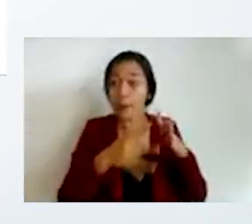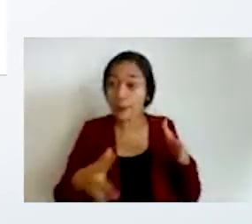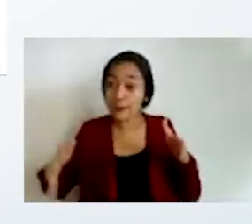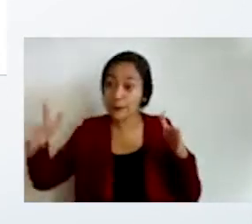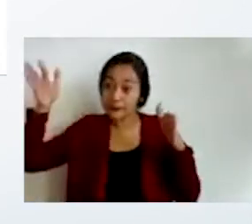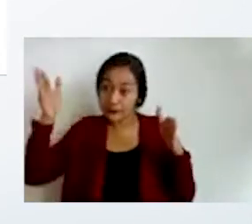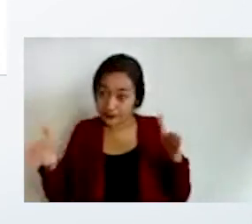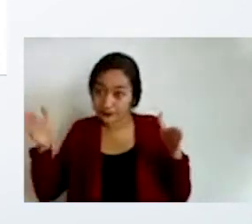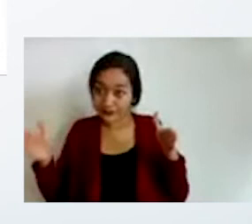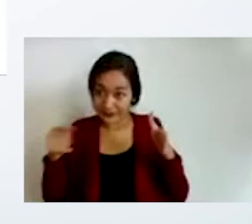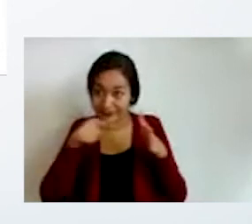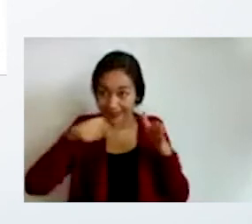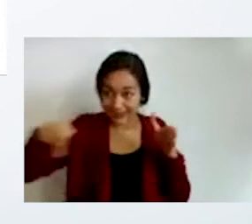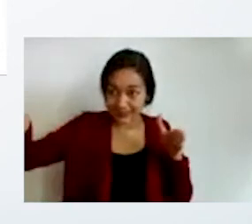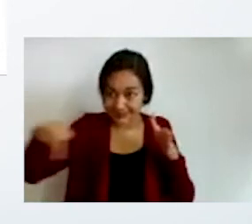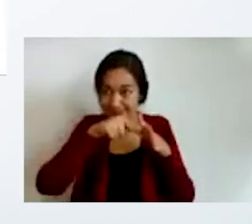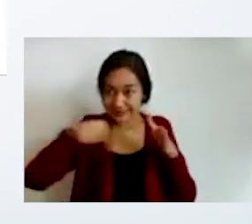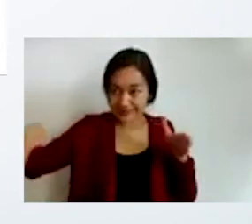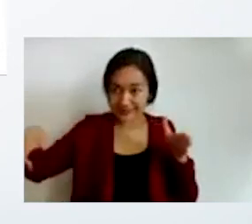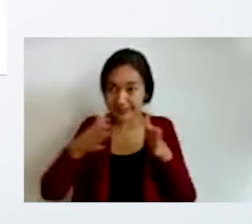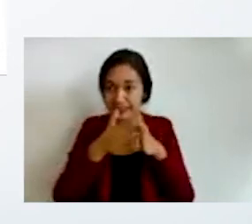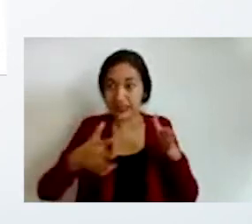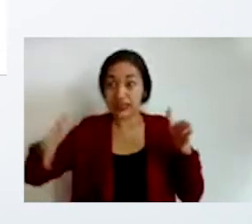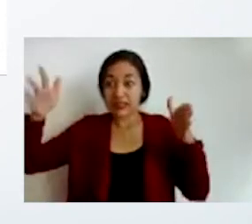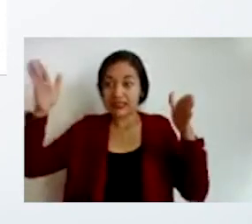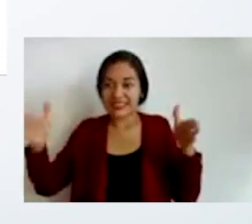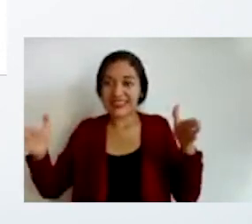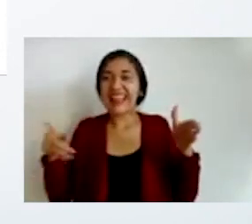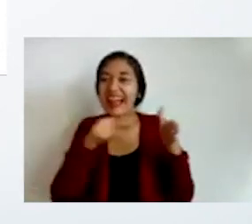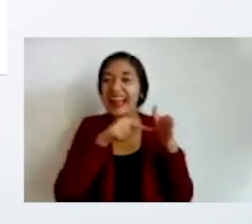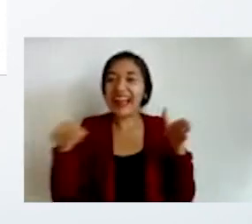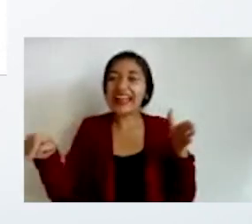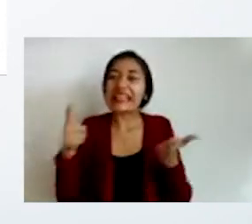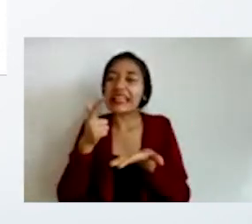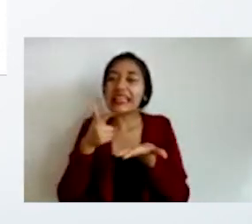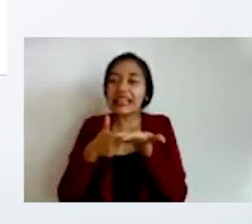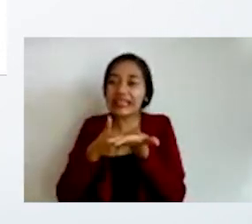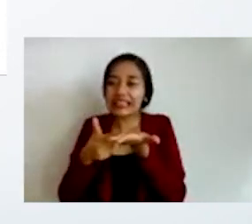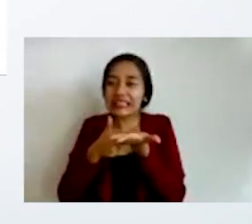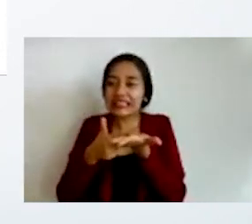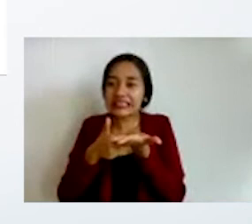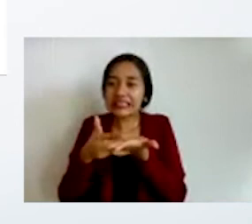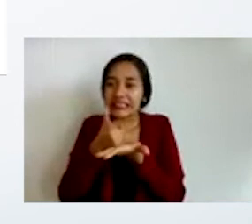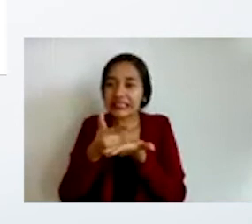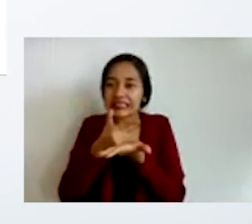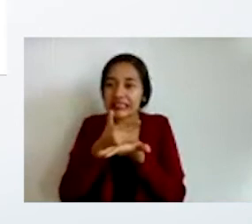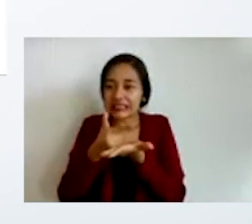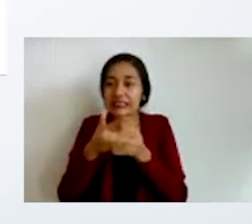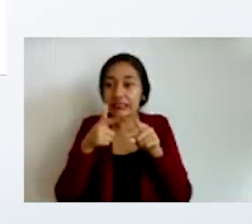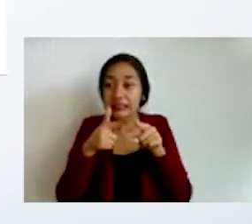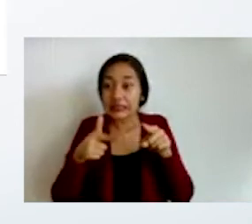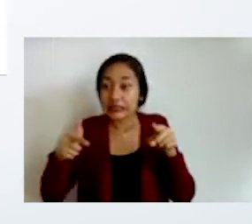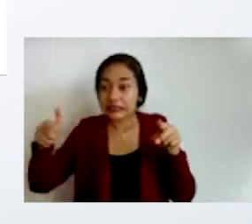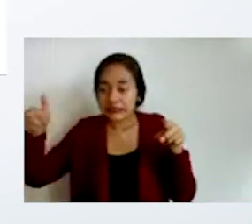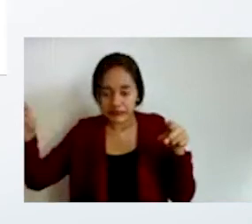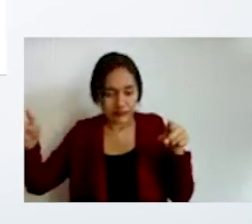segunda, donde está ubicada la segunda línea punteada gris, ese es el momento para tratar de